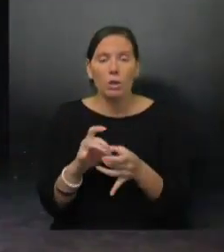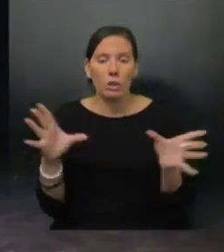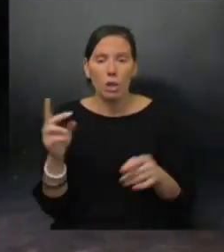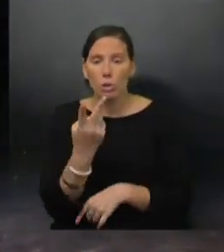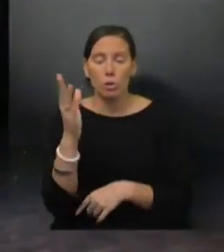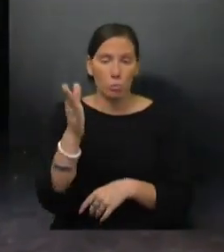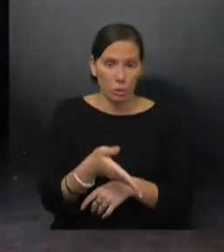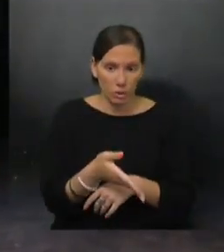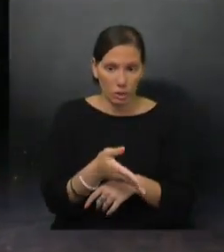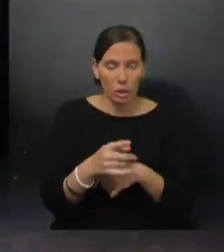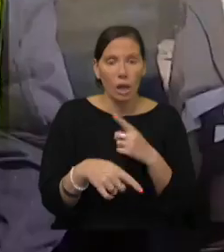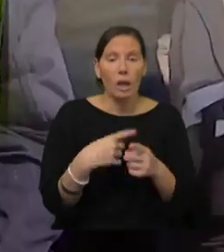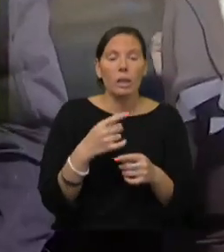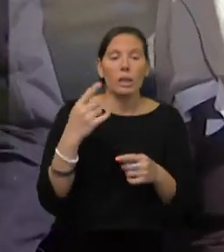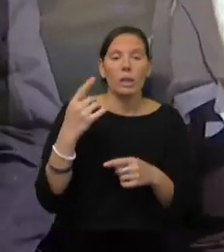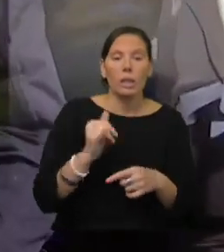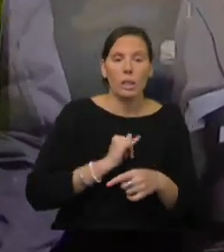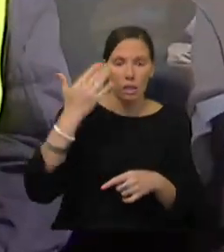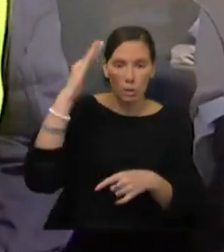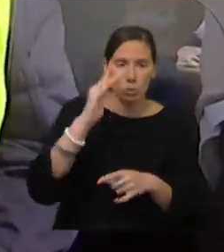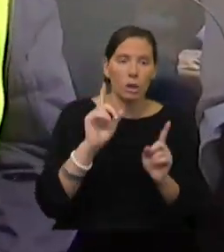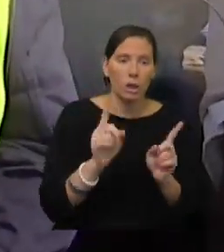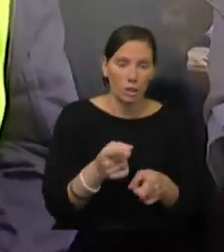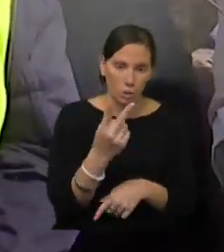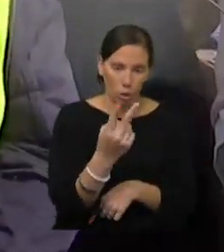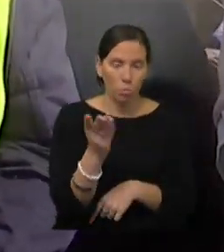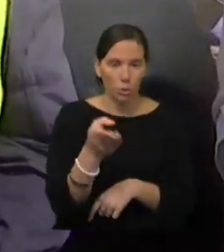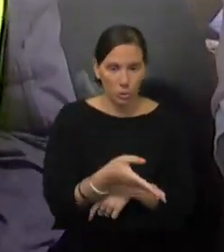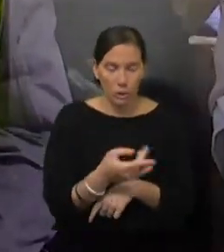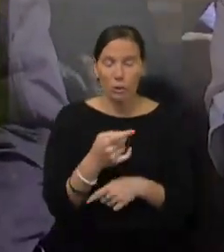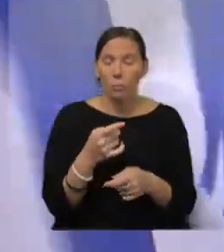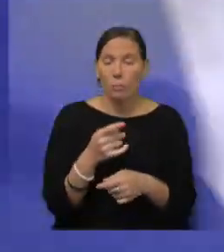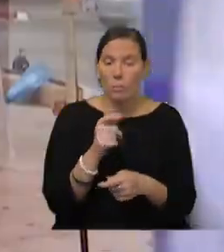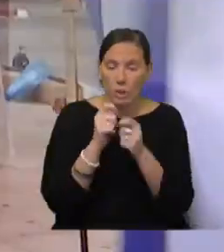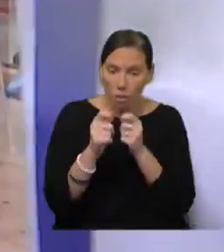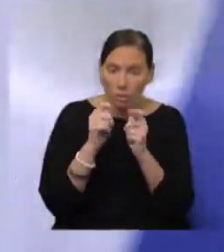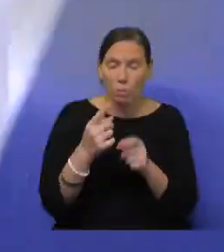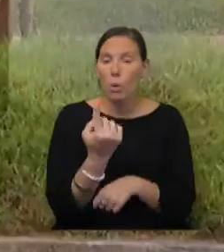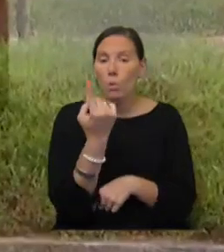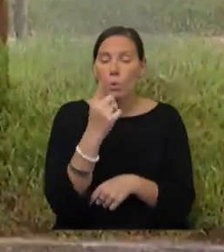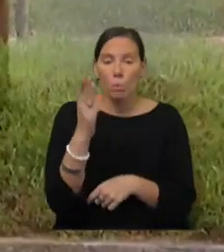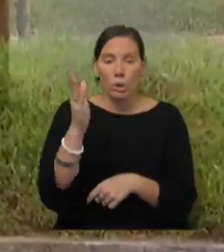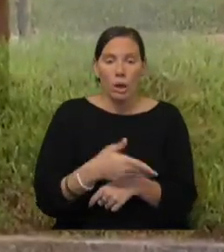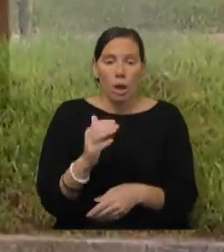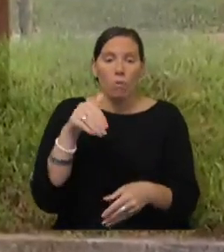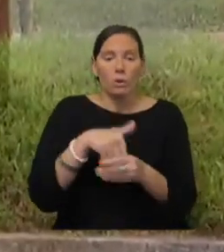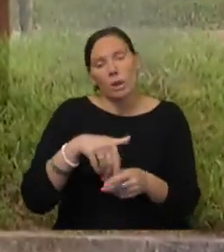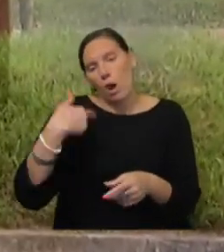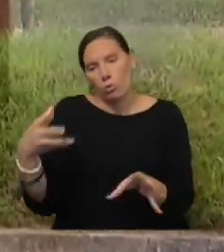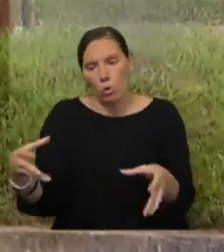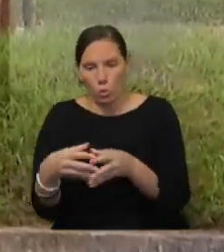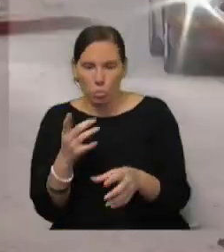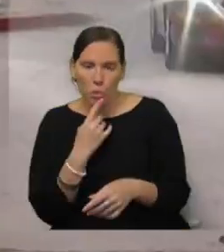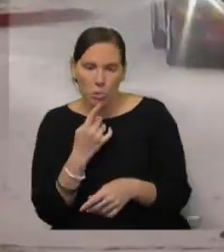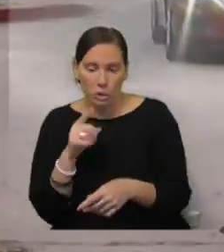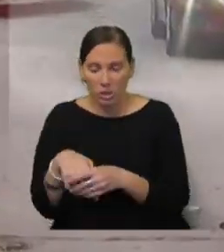2% e identidad soberana también 2% según la encuesta también hay un 1% que responde que votaría a otros partidos entre